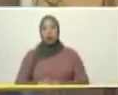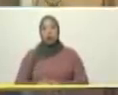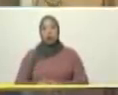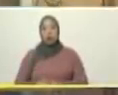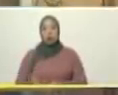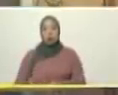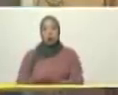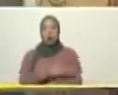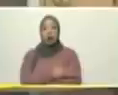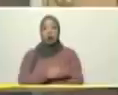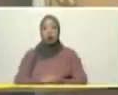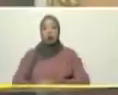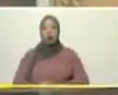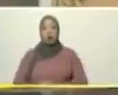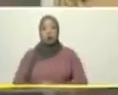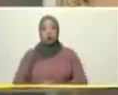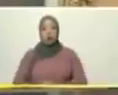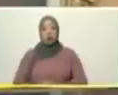antibolivariana,